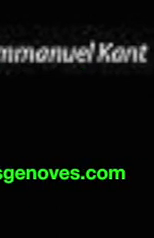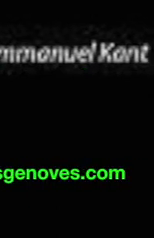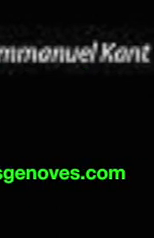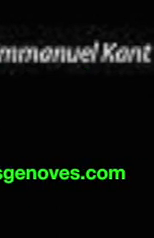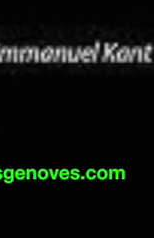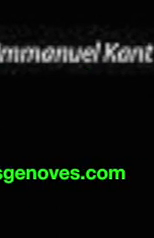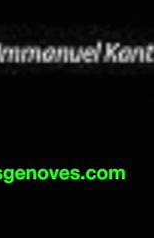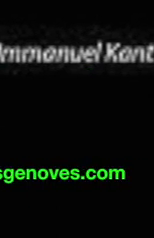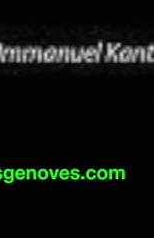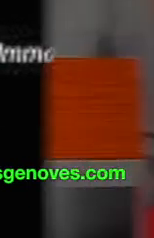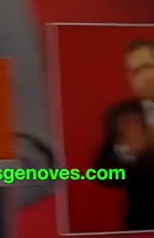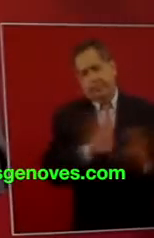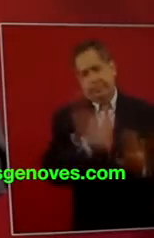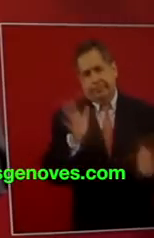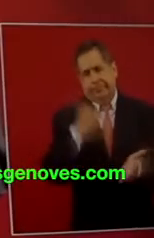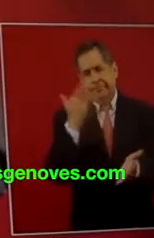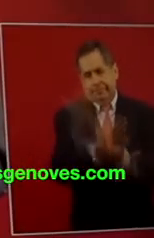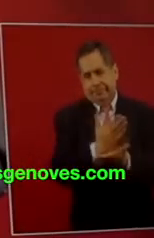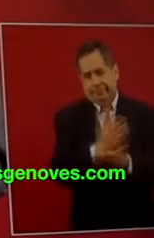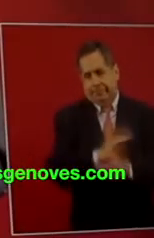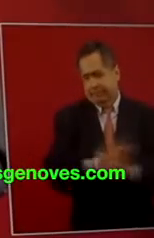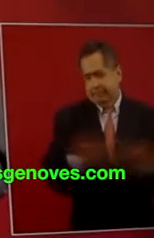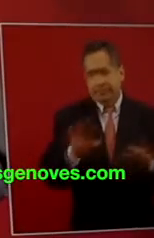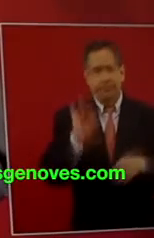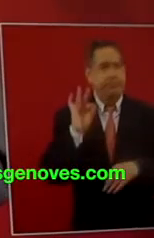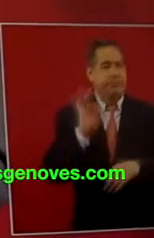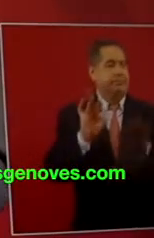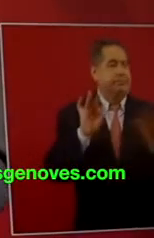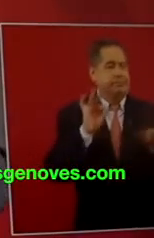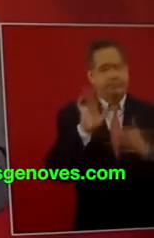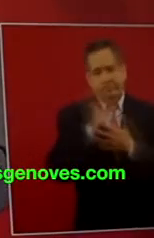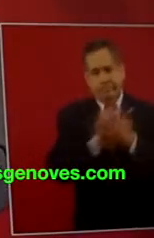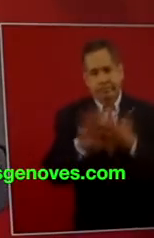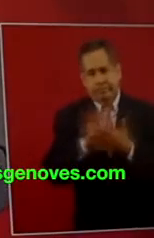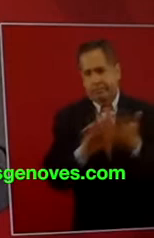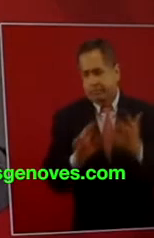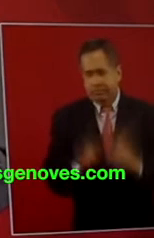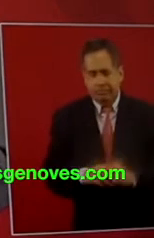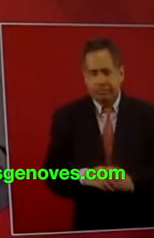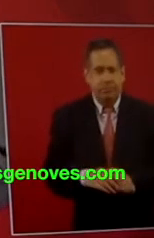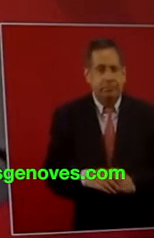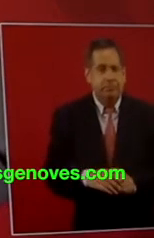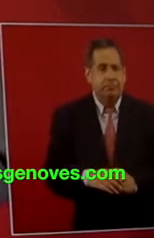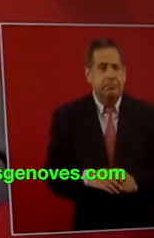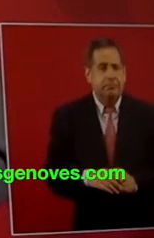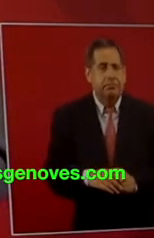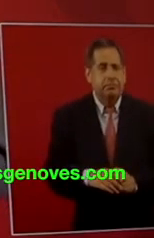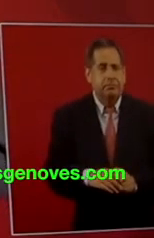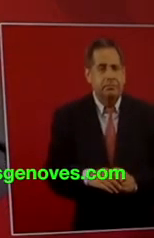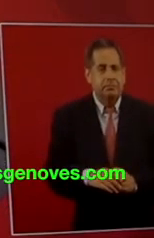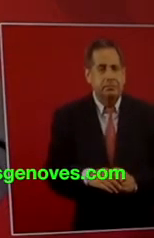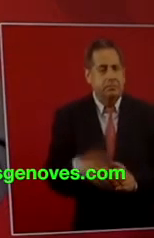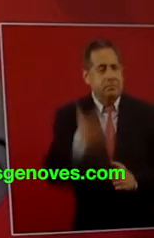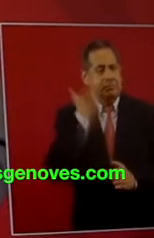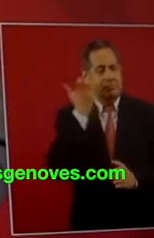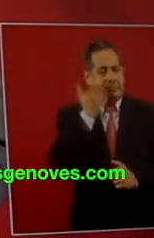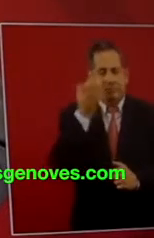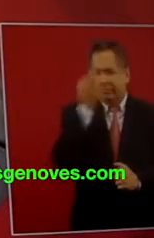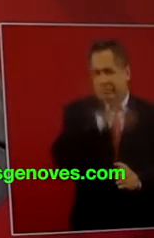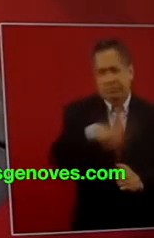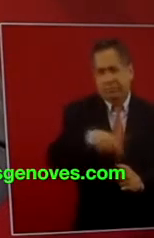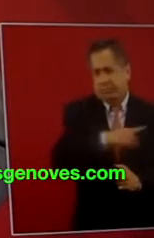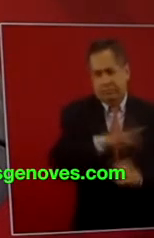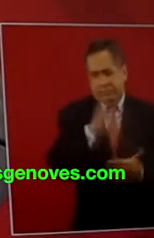una buena cantidad de pruebas para demostrar los hechos, y que después para 1970 se consolidan con los trabajos de